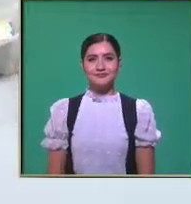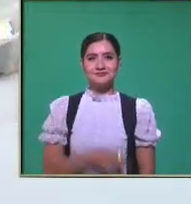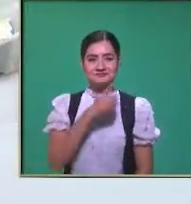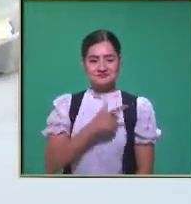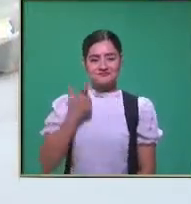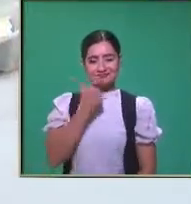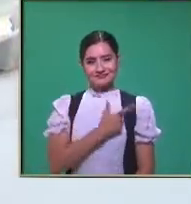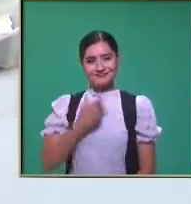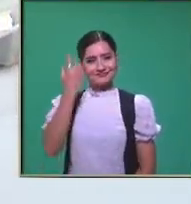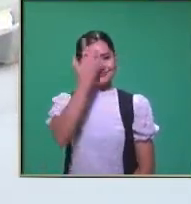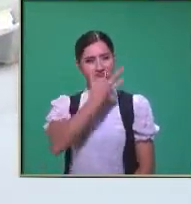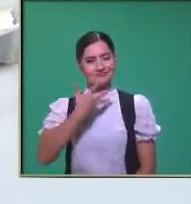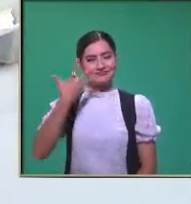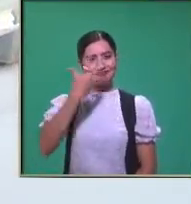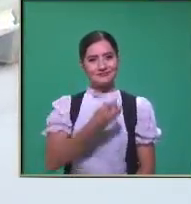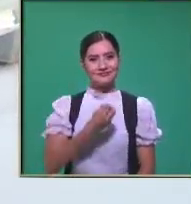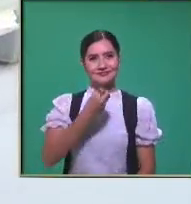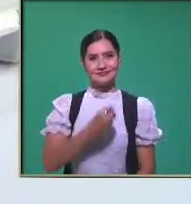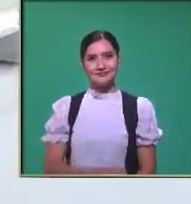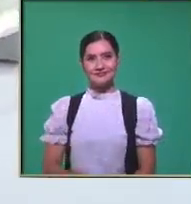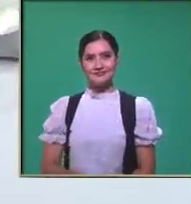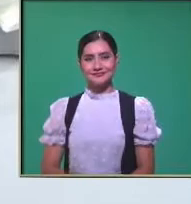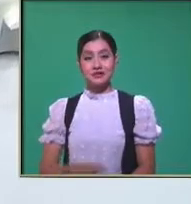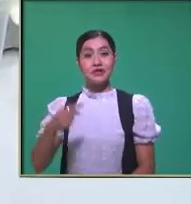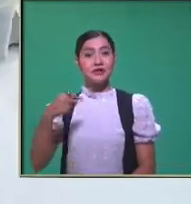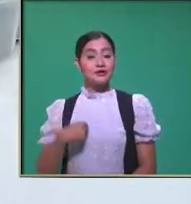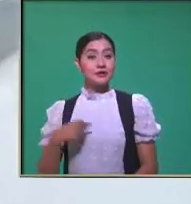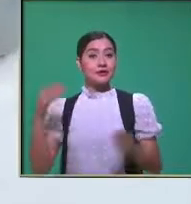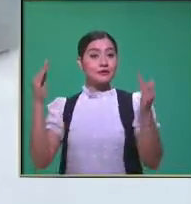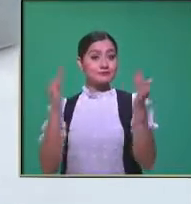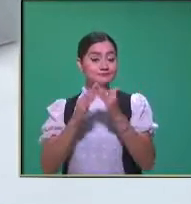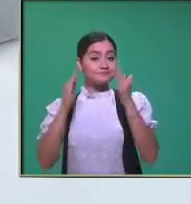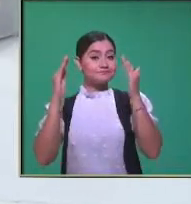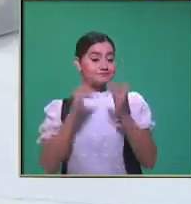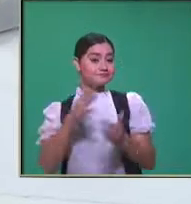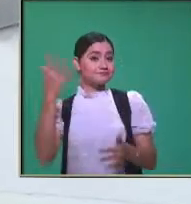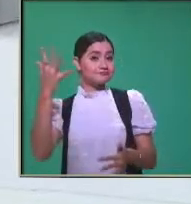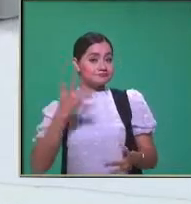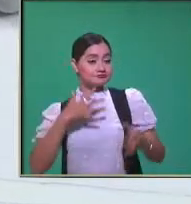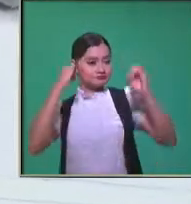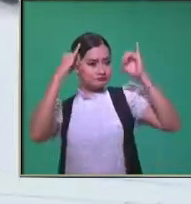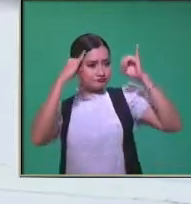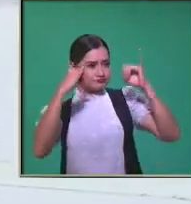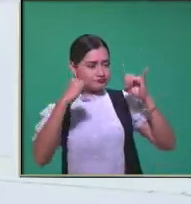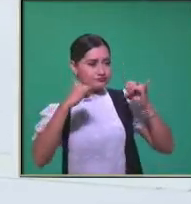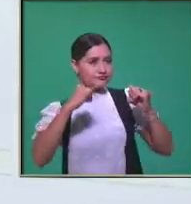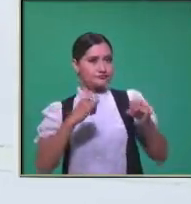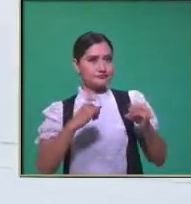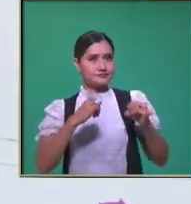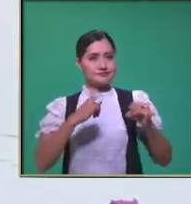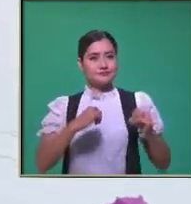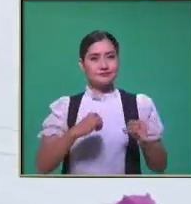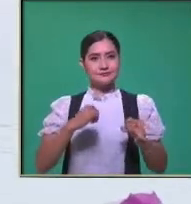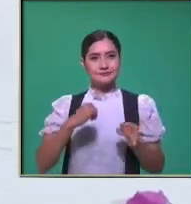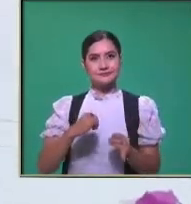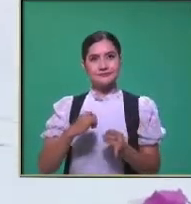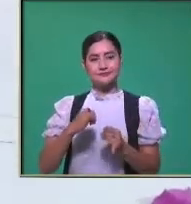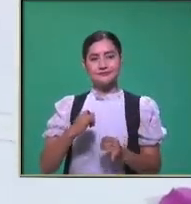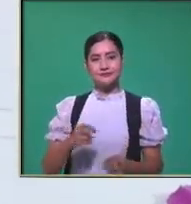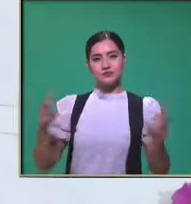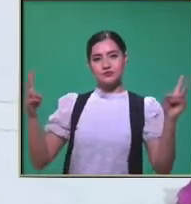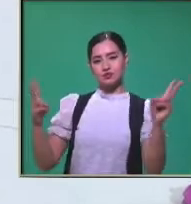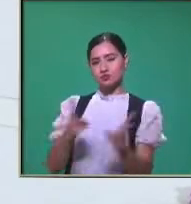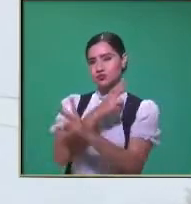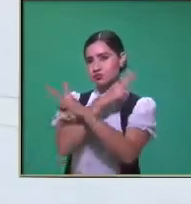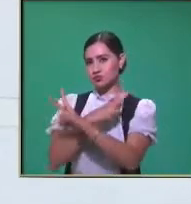gusta a mí. Yo tengo una casita que es así, así. Y cuando sale el humo sale